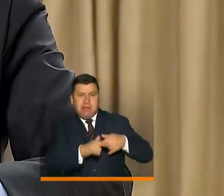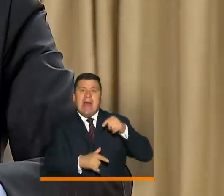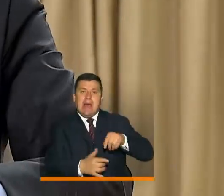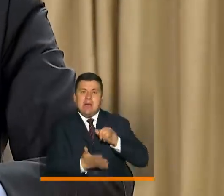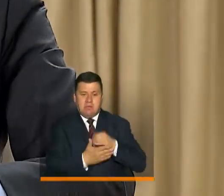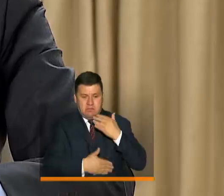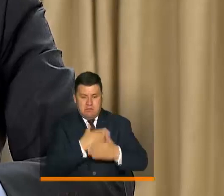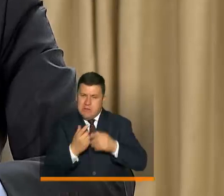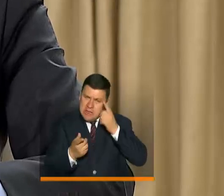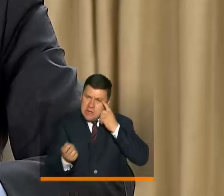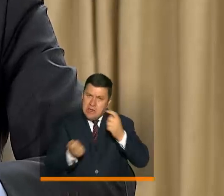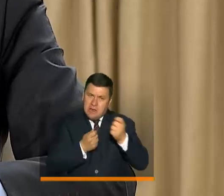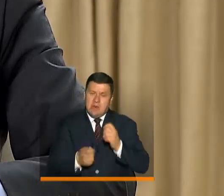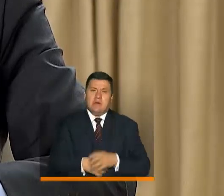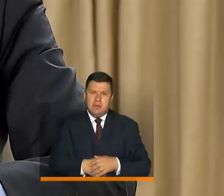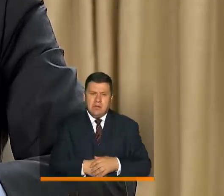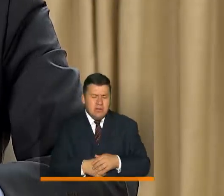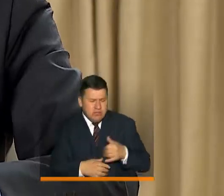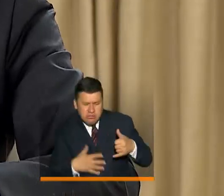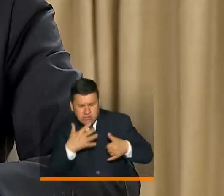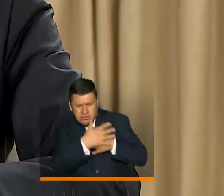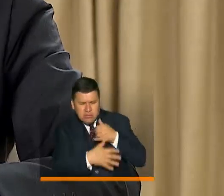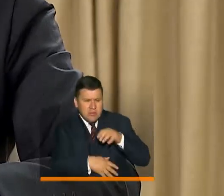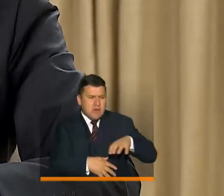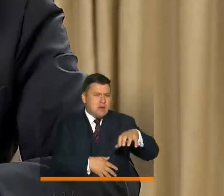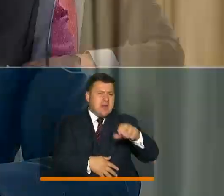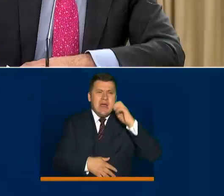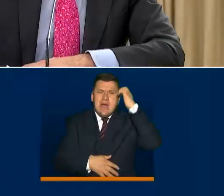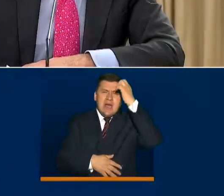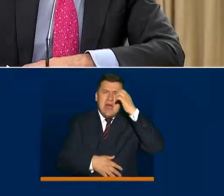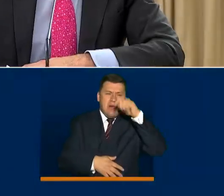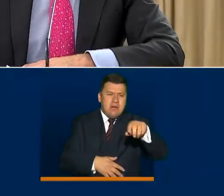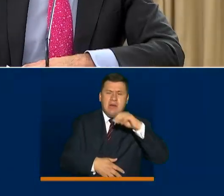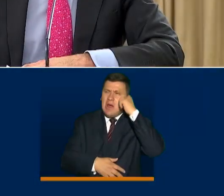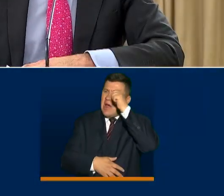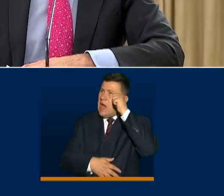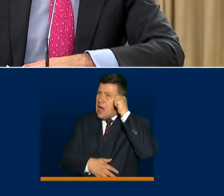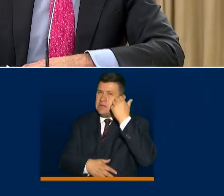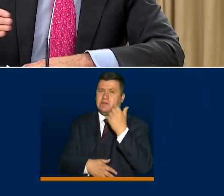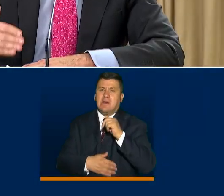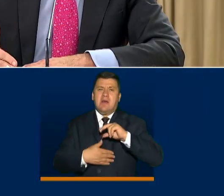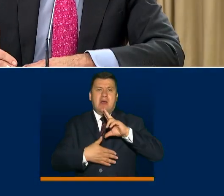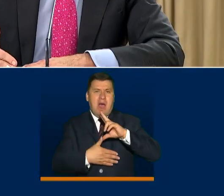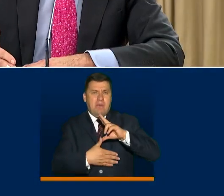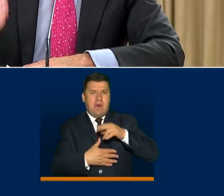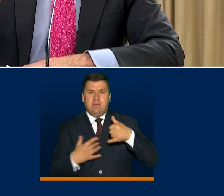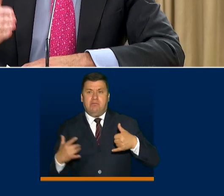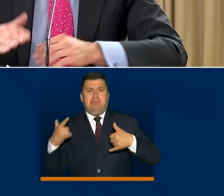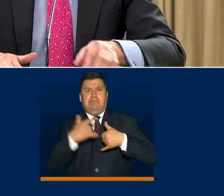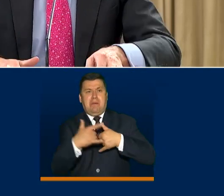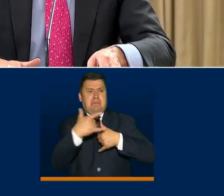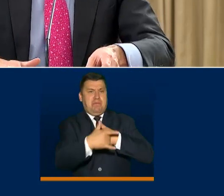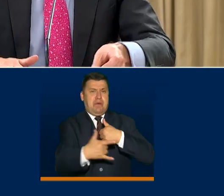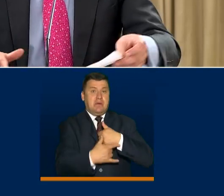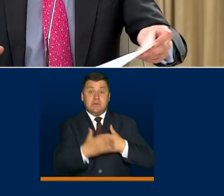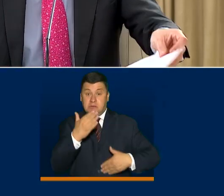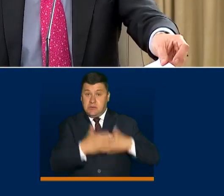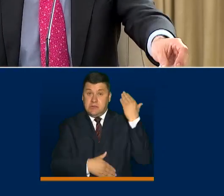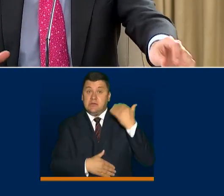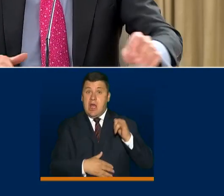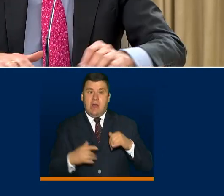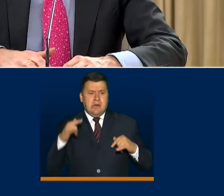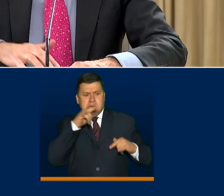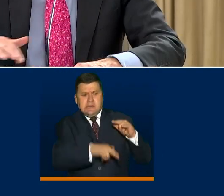marcha una estrategia de relocalización de empresas de Europa, de Asia, de América Latina a nuestro país, que ya arrancó bajo